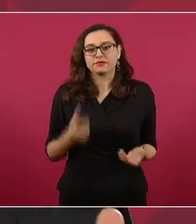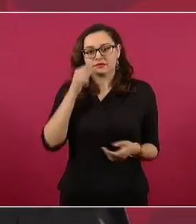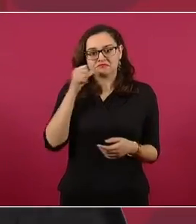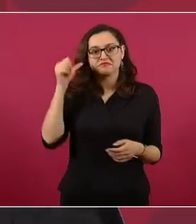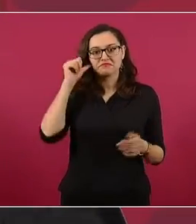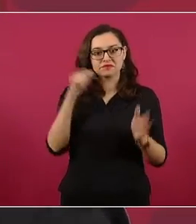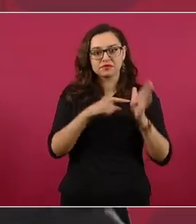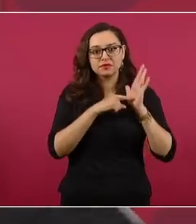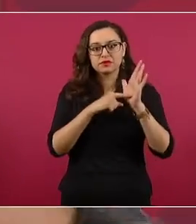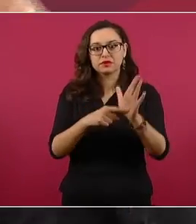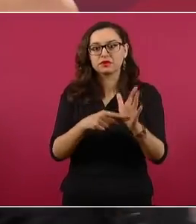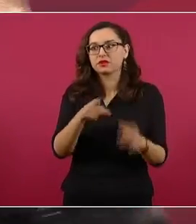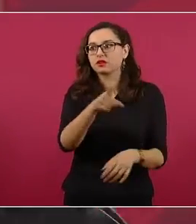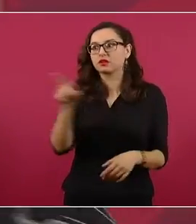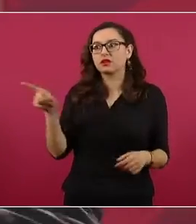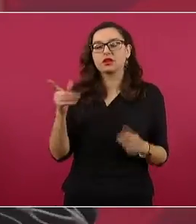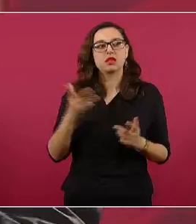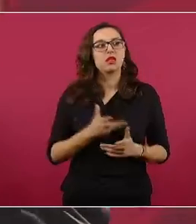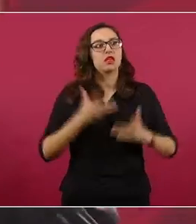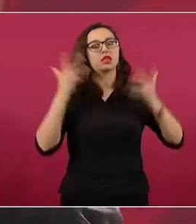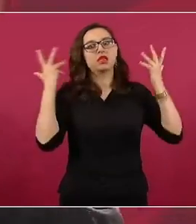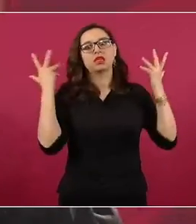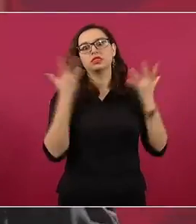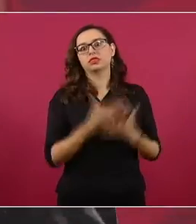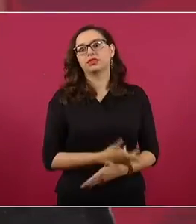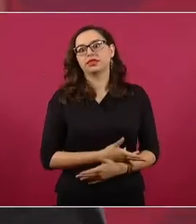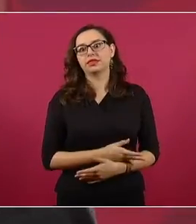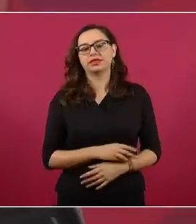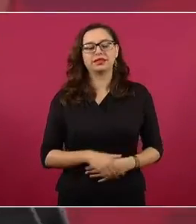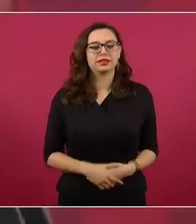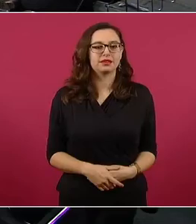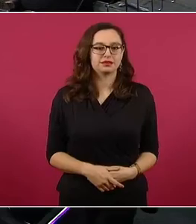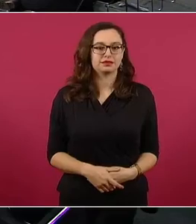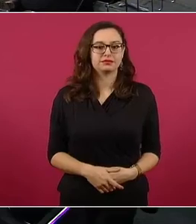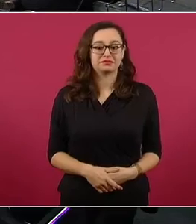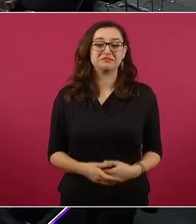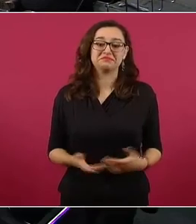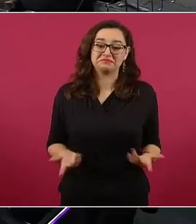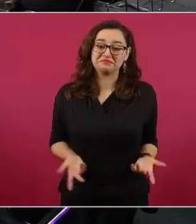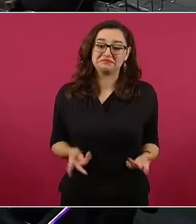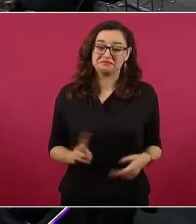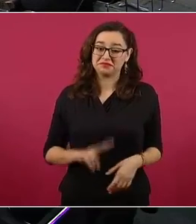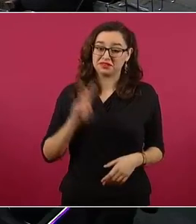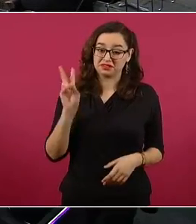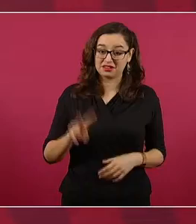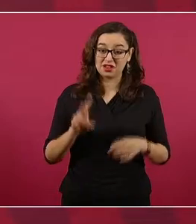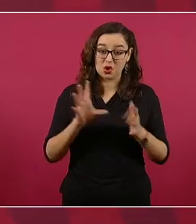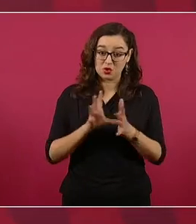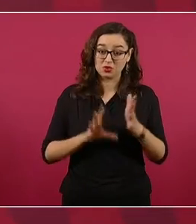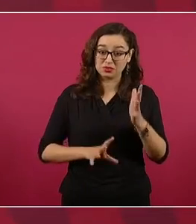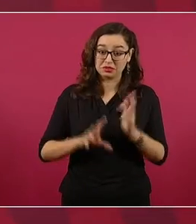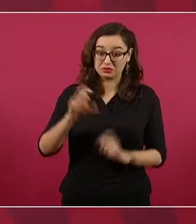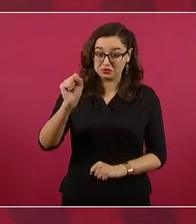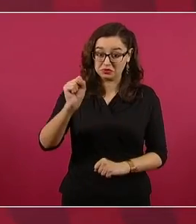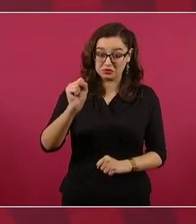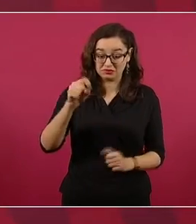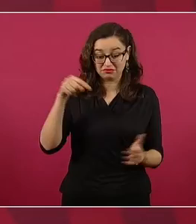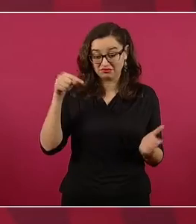vigente del 17, pues está muy,